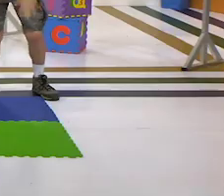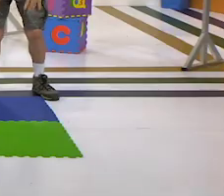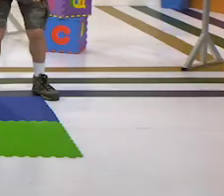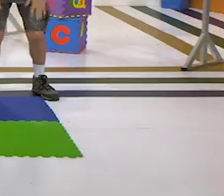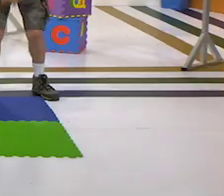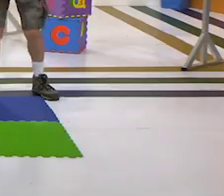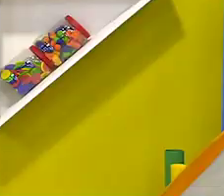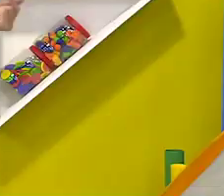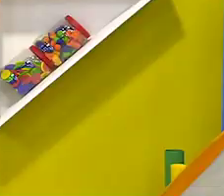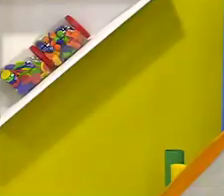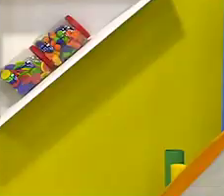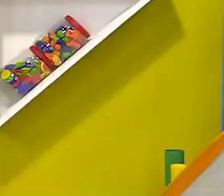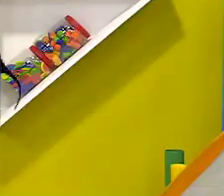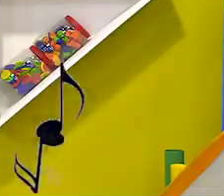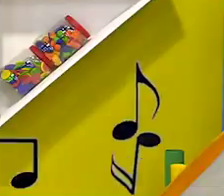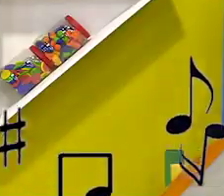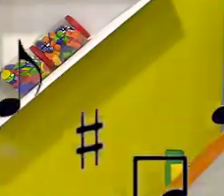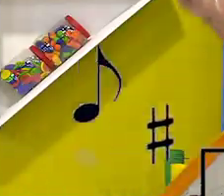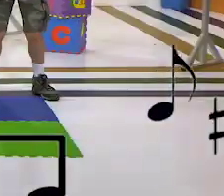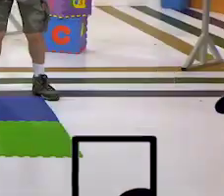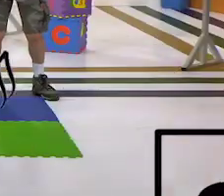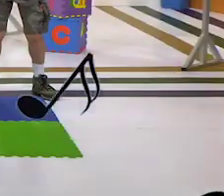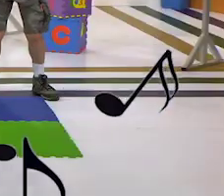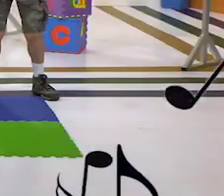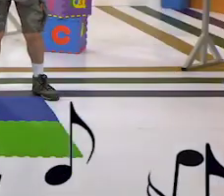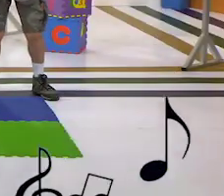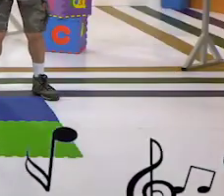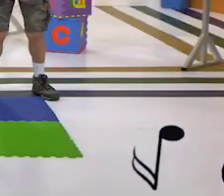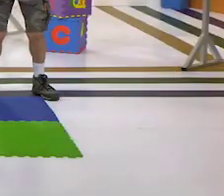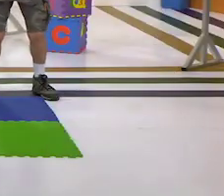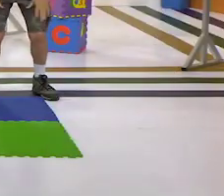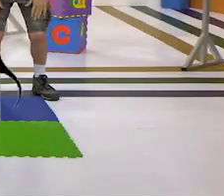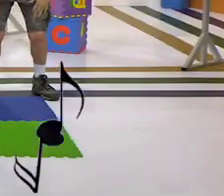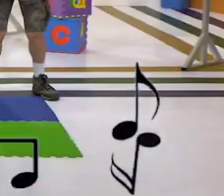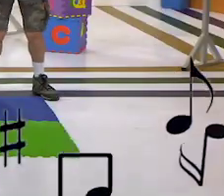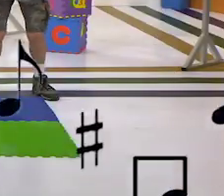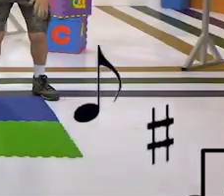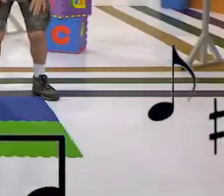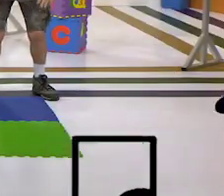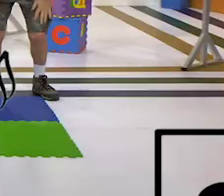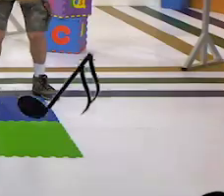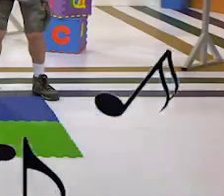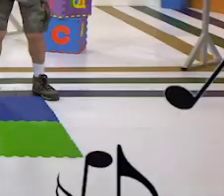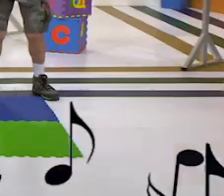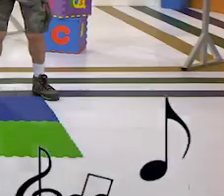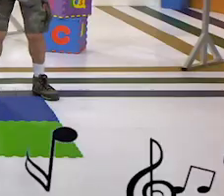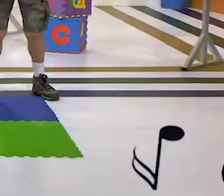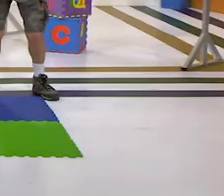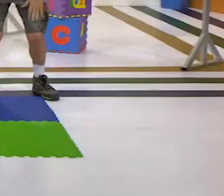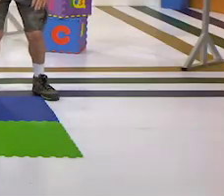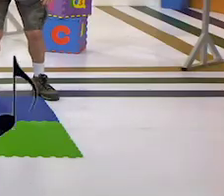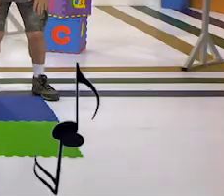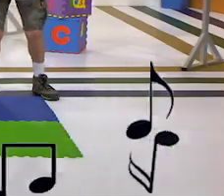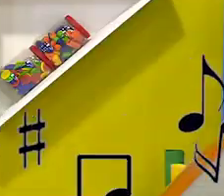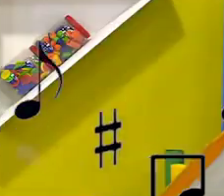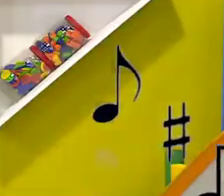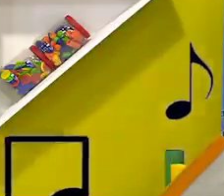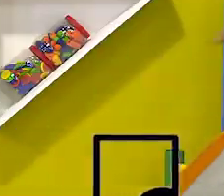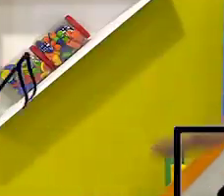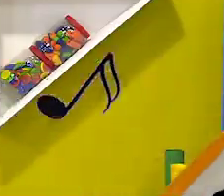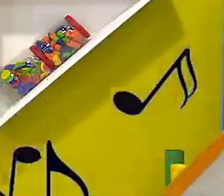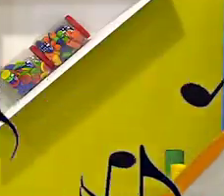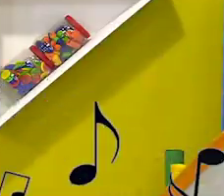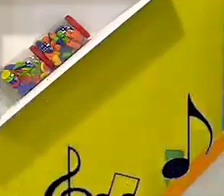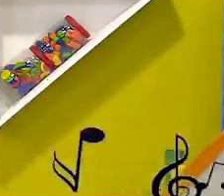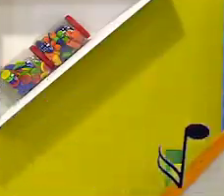dara, darón, don, dara, darón, don, dara, dara, dara, dara, don. Don, don, dara, darón, don,